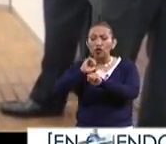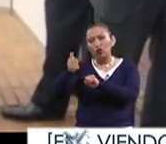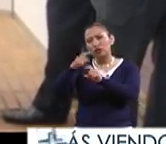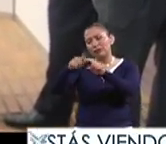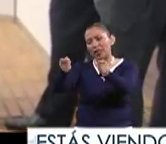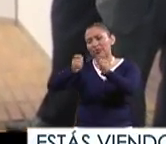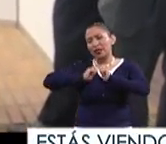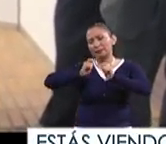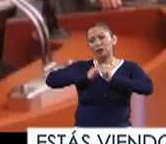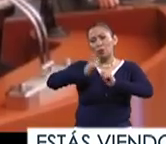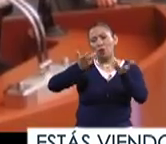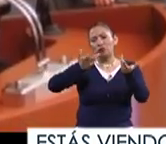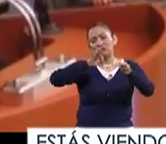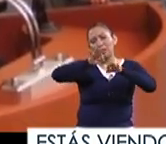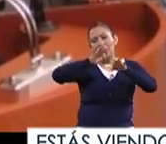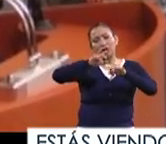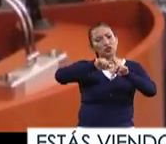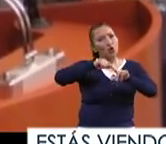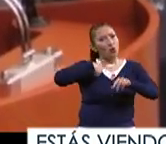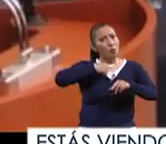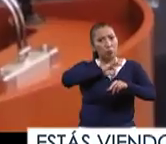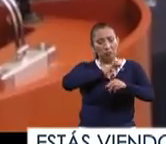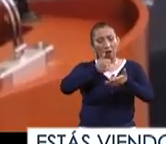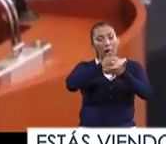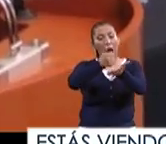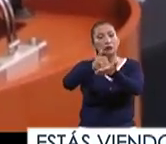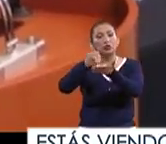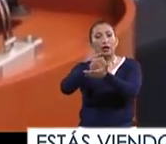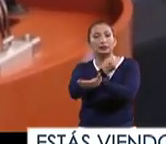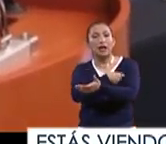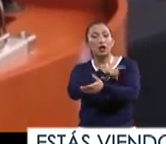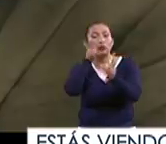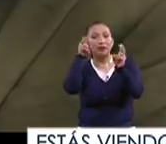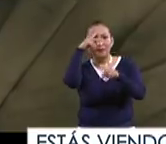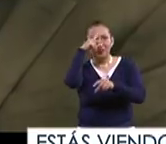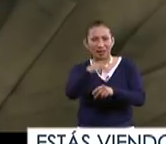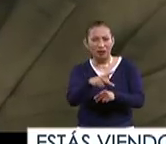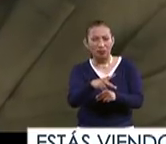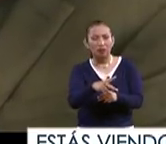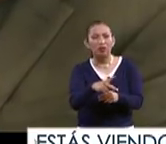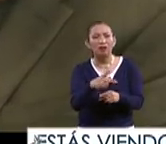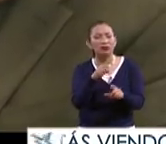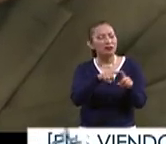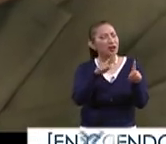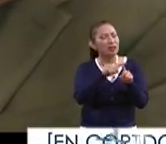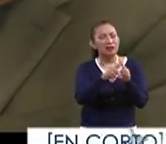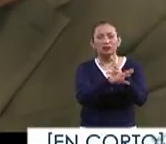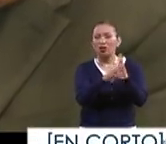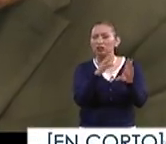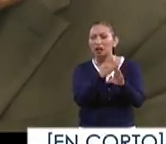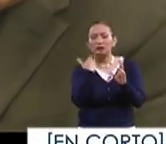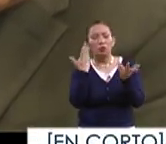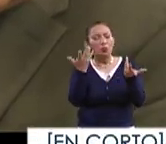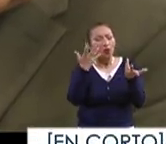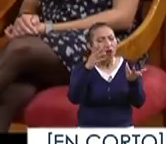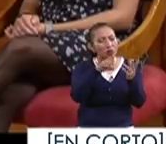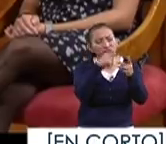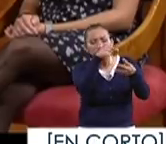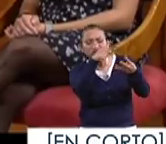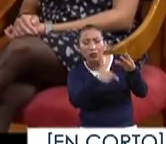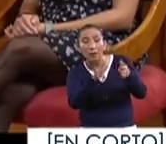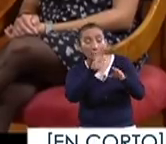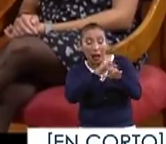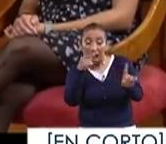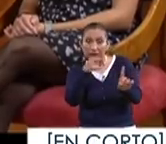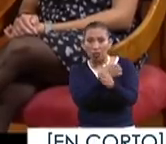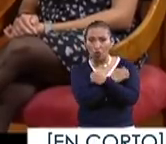puestos, pudimos incidir en muchas cosas de la salud de nuestro país, en muchas cosas, en muchos aspectos. El